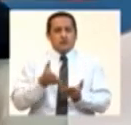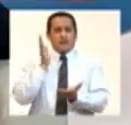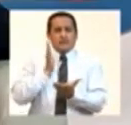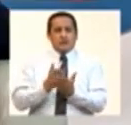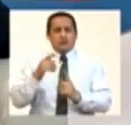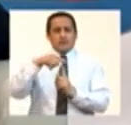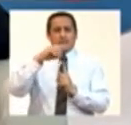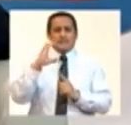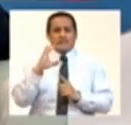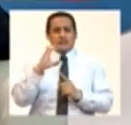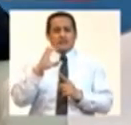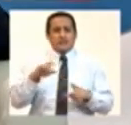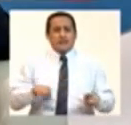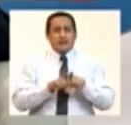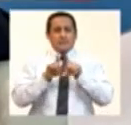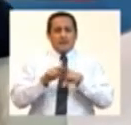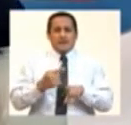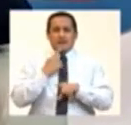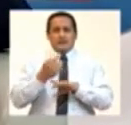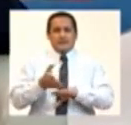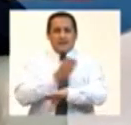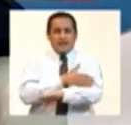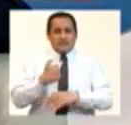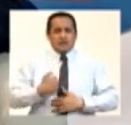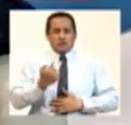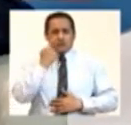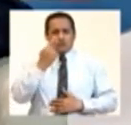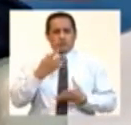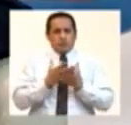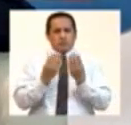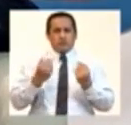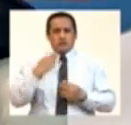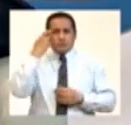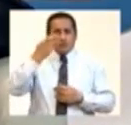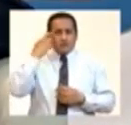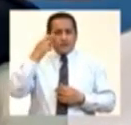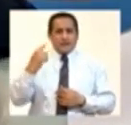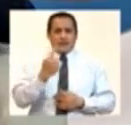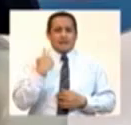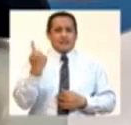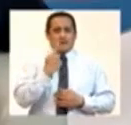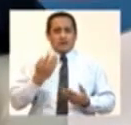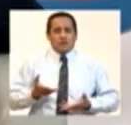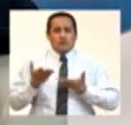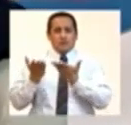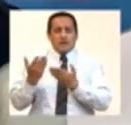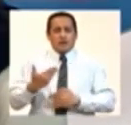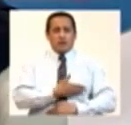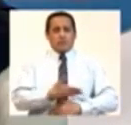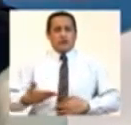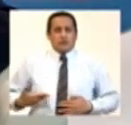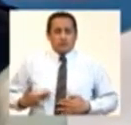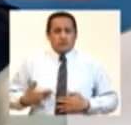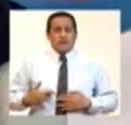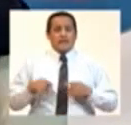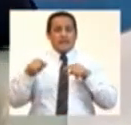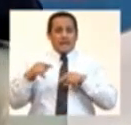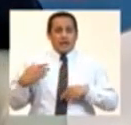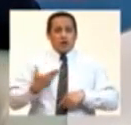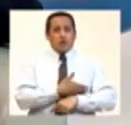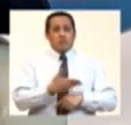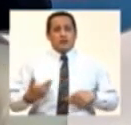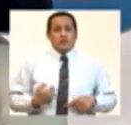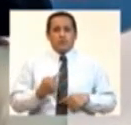muchas sentencias del Tribunal Constitucional ha reconocido que la política criminal la define el Estado